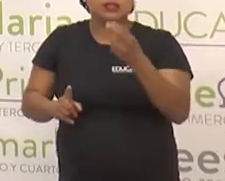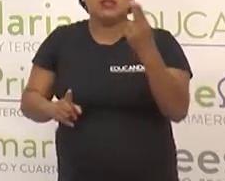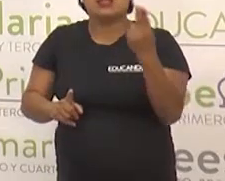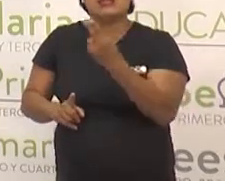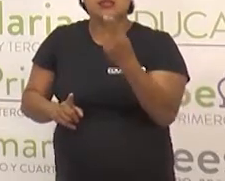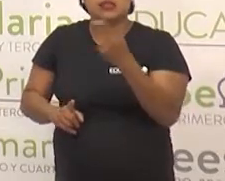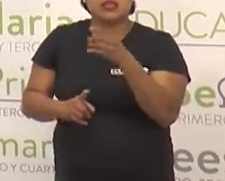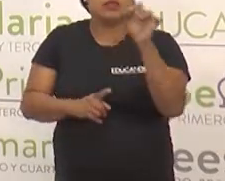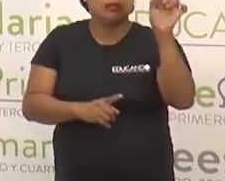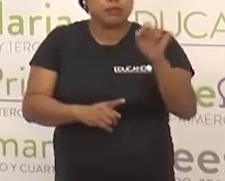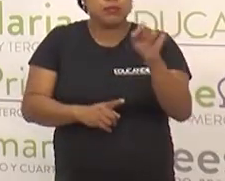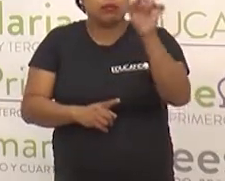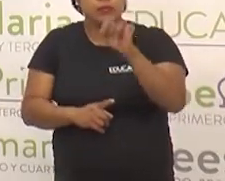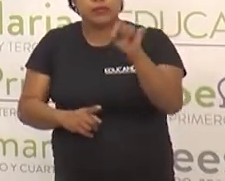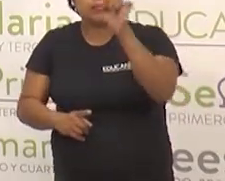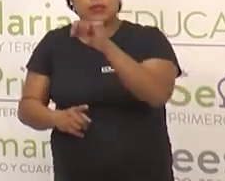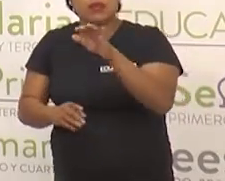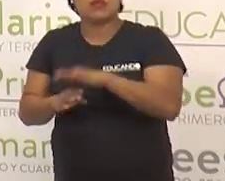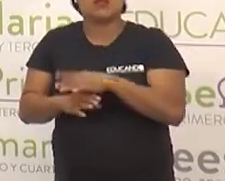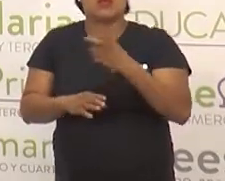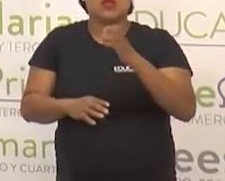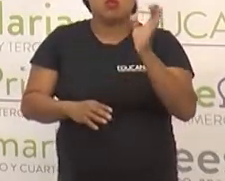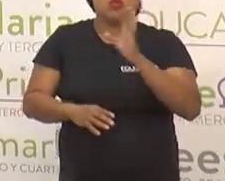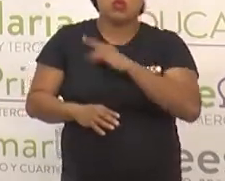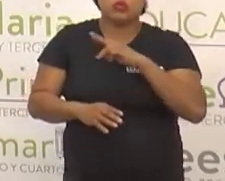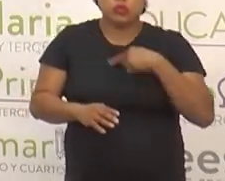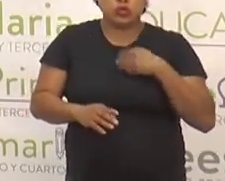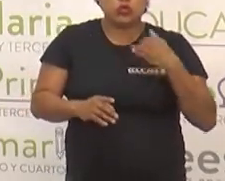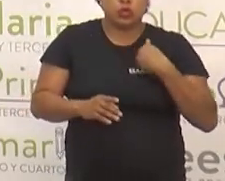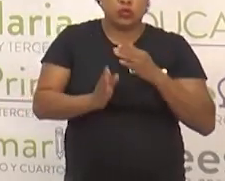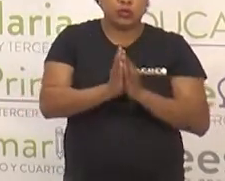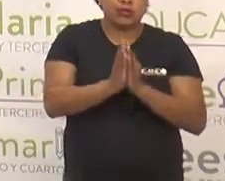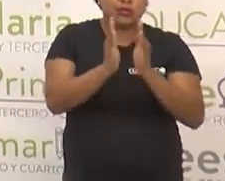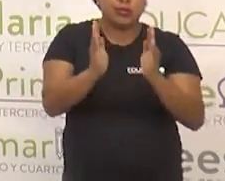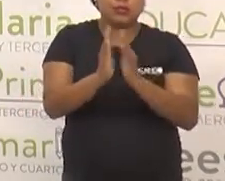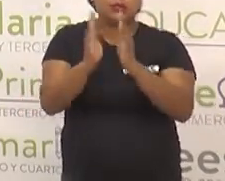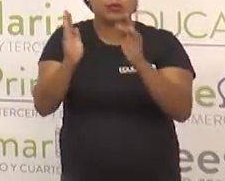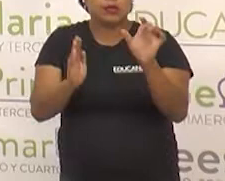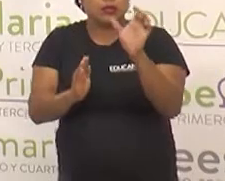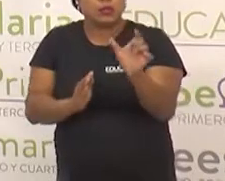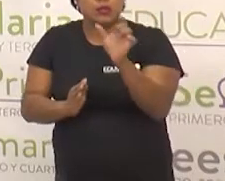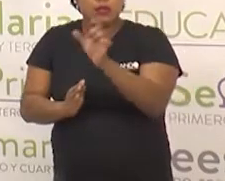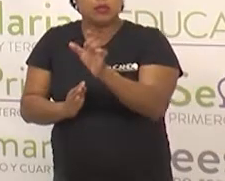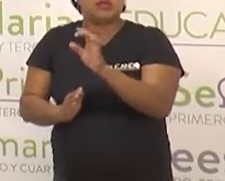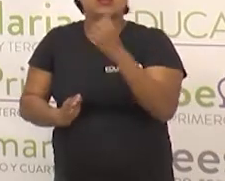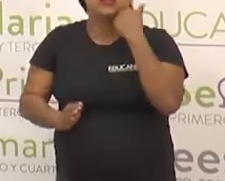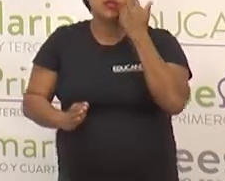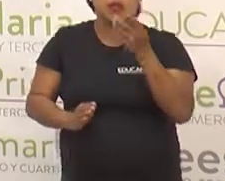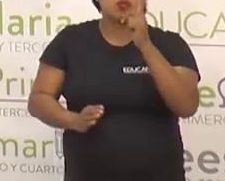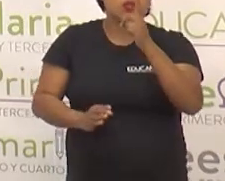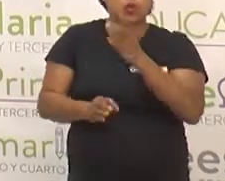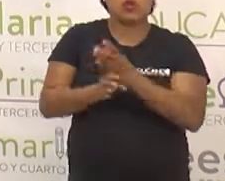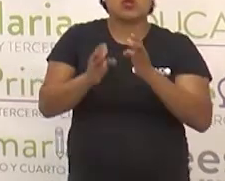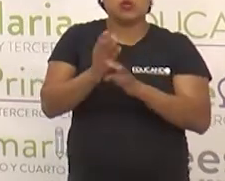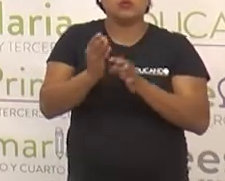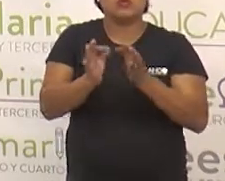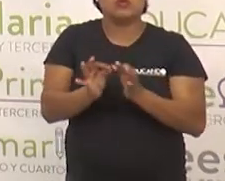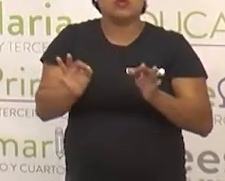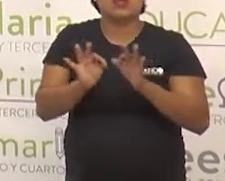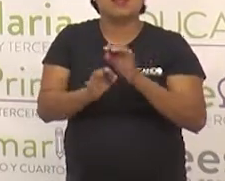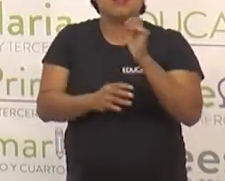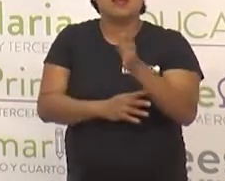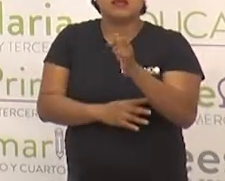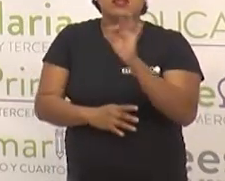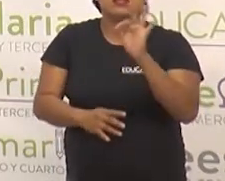es necesario hacerla, porque mientras separaba las palabras, se me ocurrió que una cosa